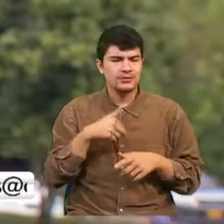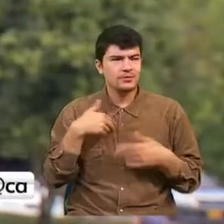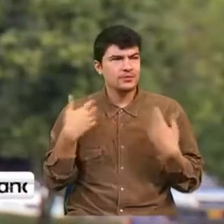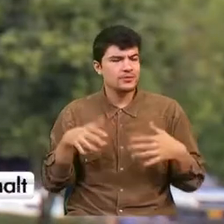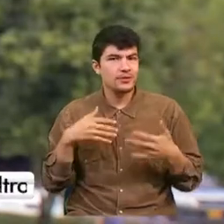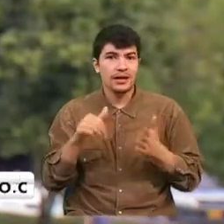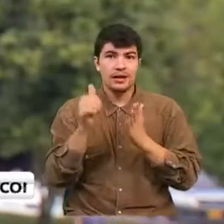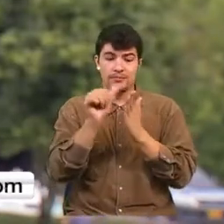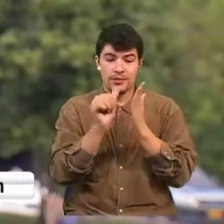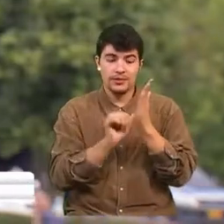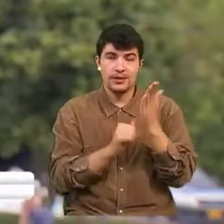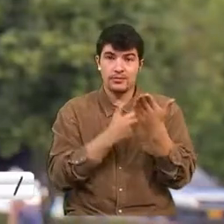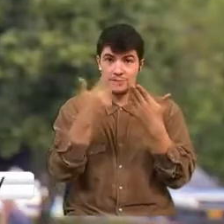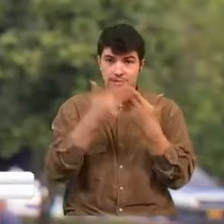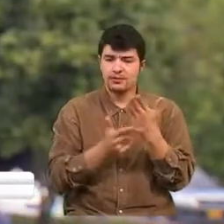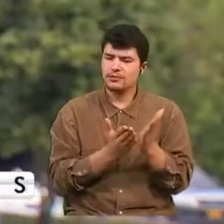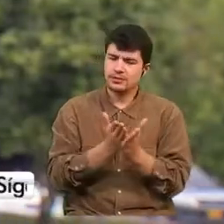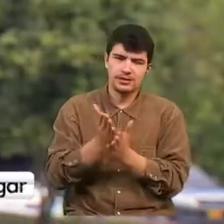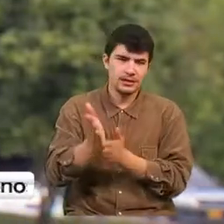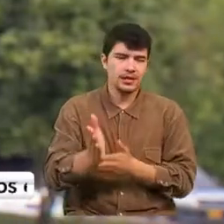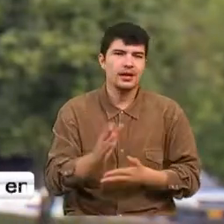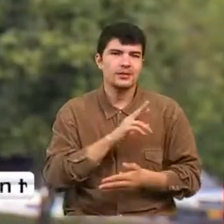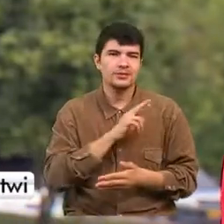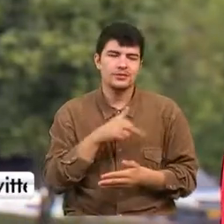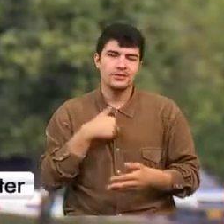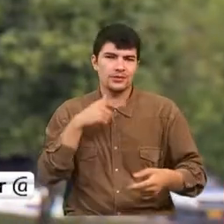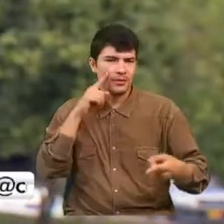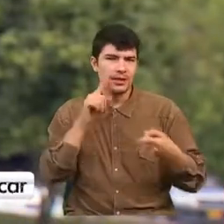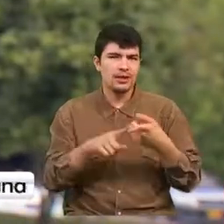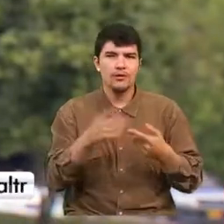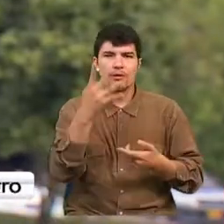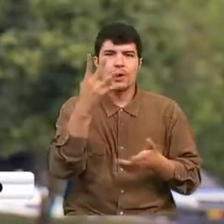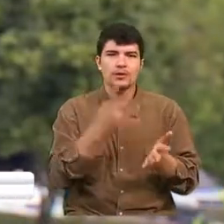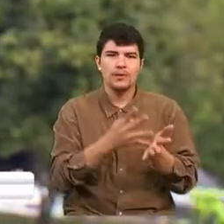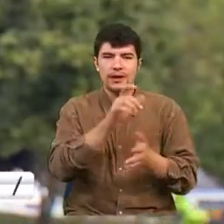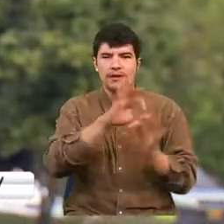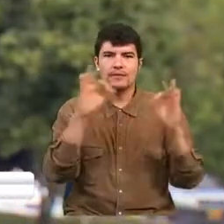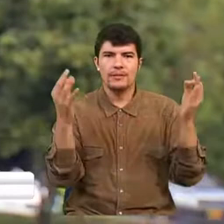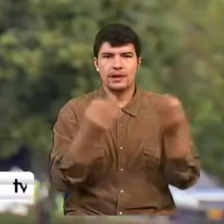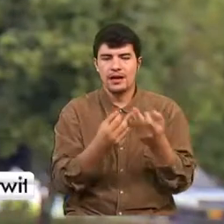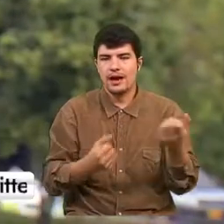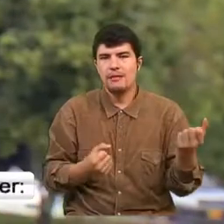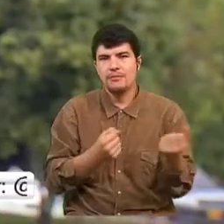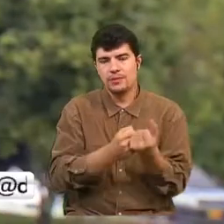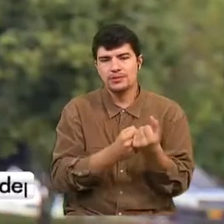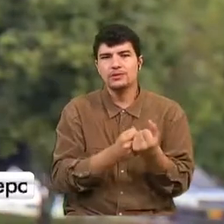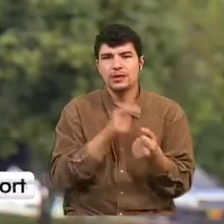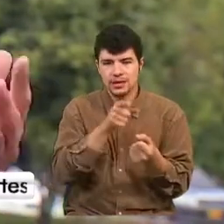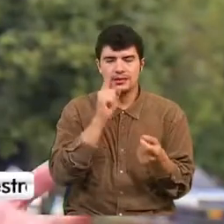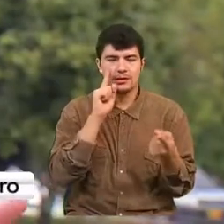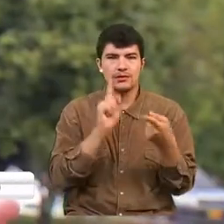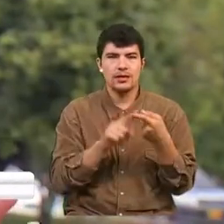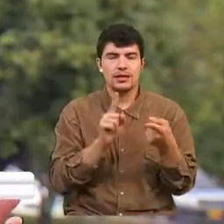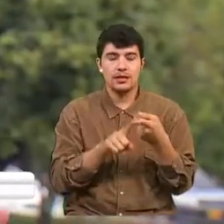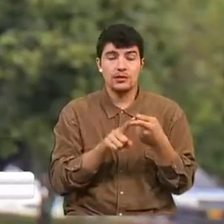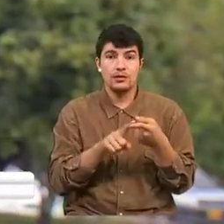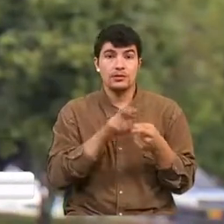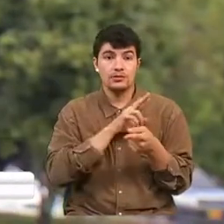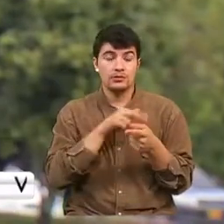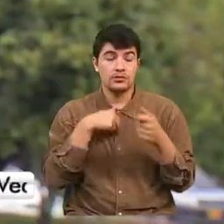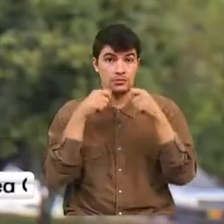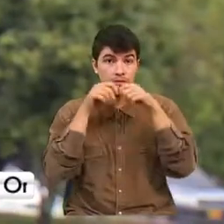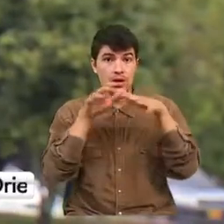seguir con este proyecto. La meta es llegar a cerca de 4.000 familias con este programa de Todos a Progresar, de Pujanza Santandereana, haber